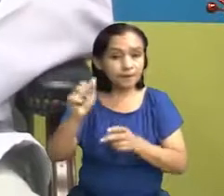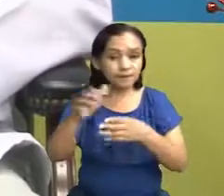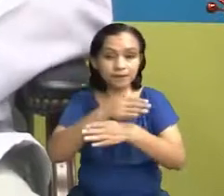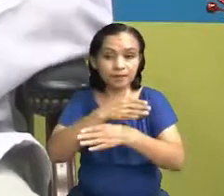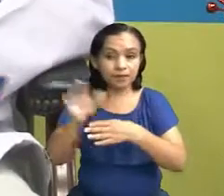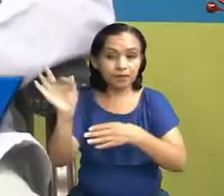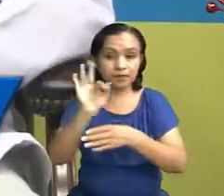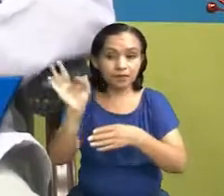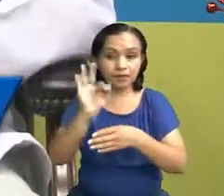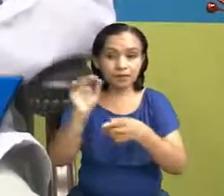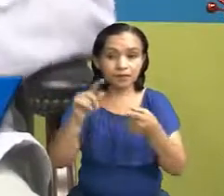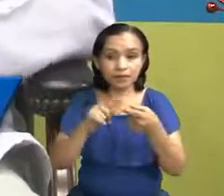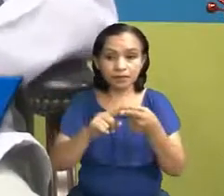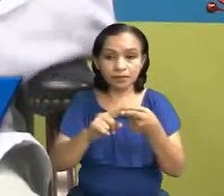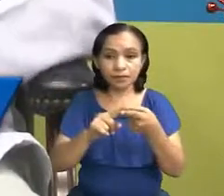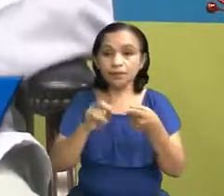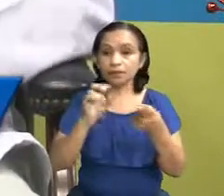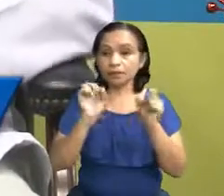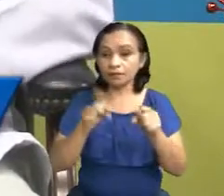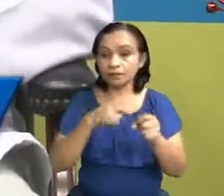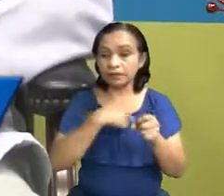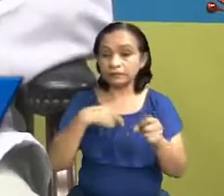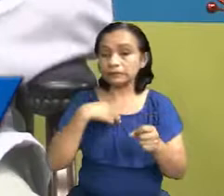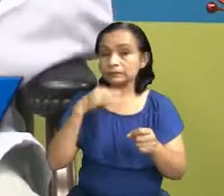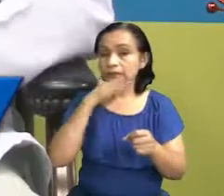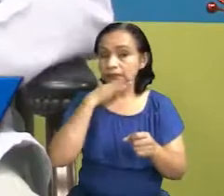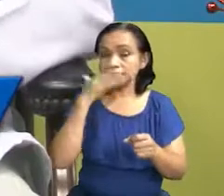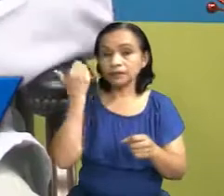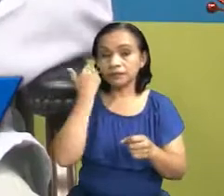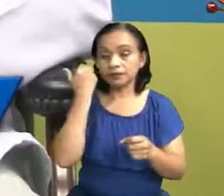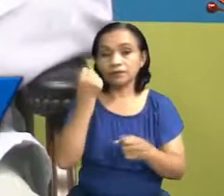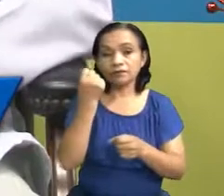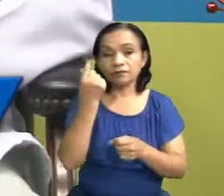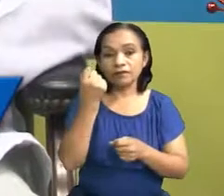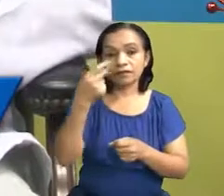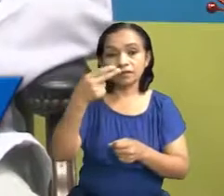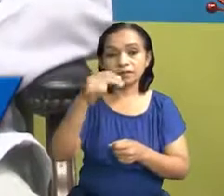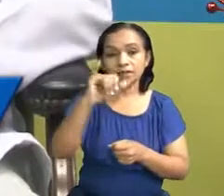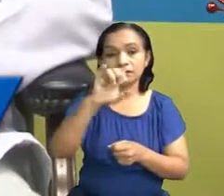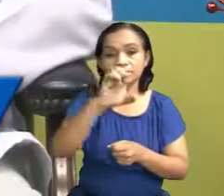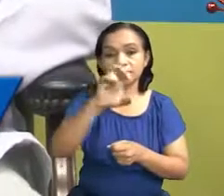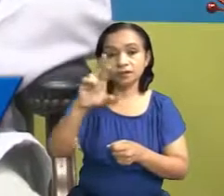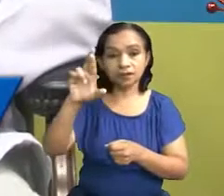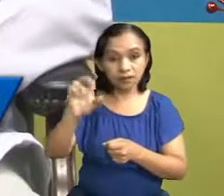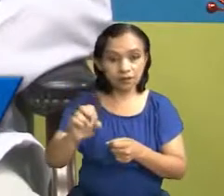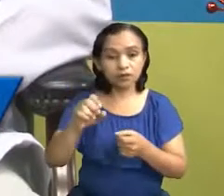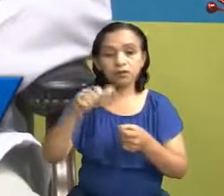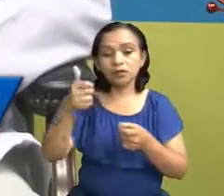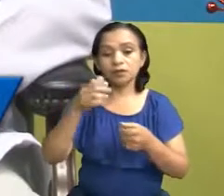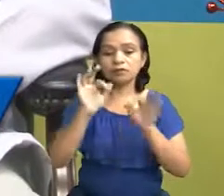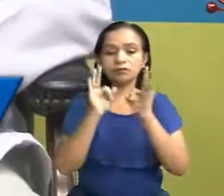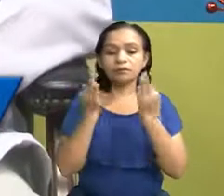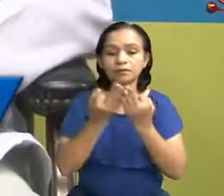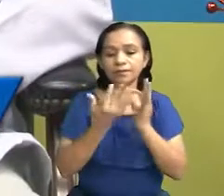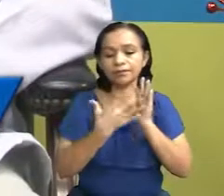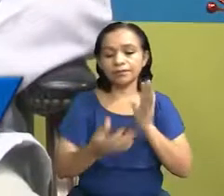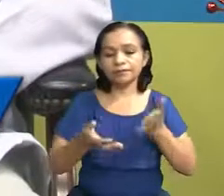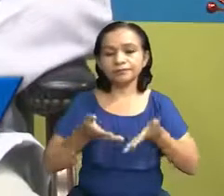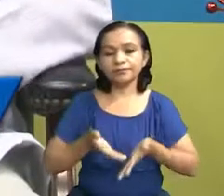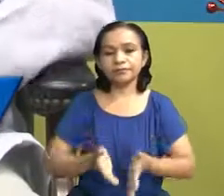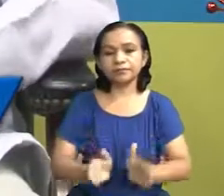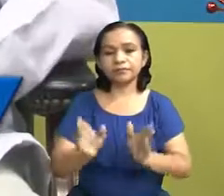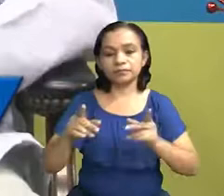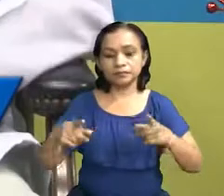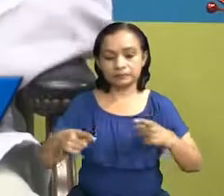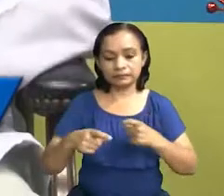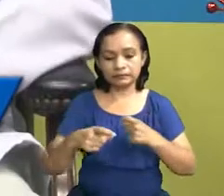la anemia ferropénica que pueden llegar a ser muy severa, falta de hierro, ¿verdad? U otros tipos de anemias hereditarias también, la drepanocitosis, por ejemplo,